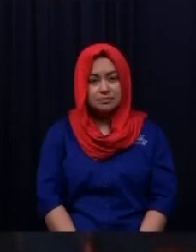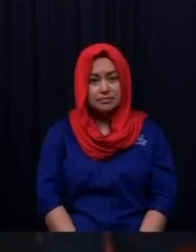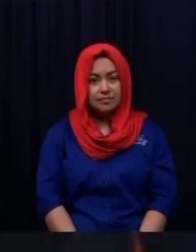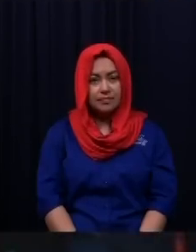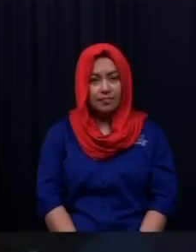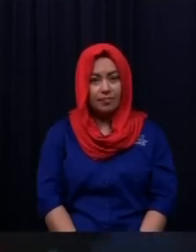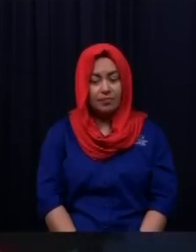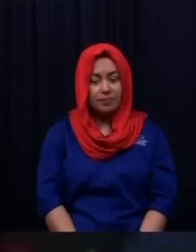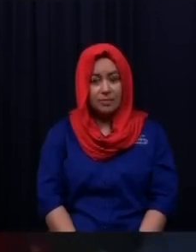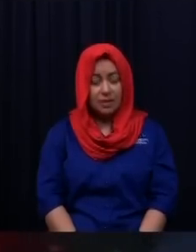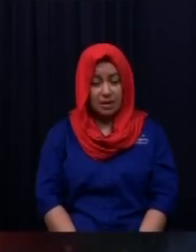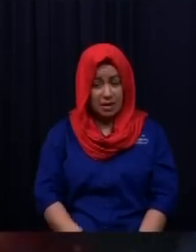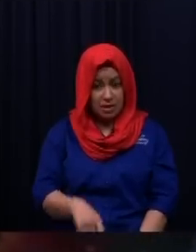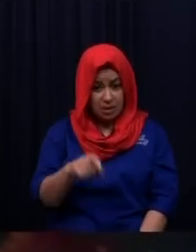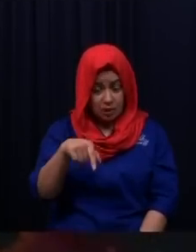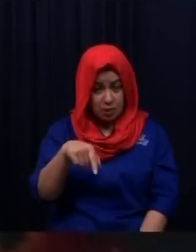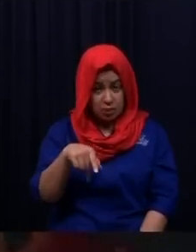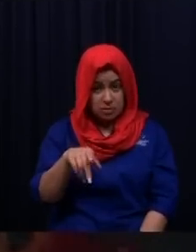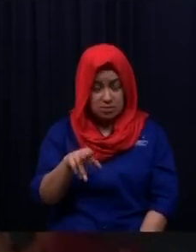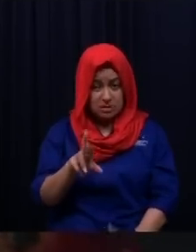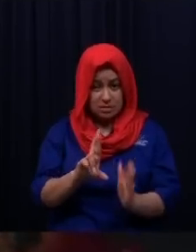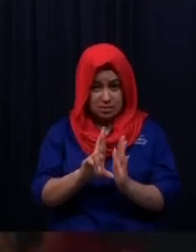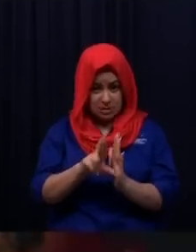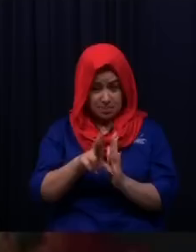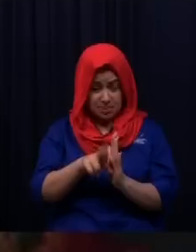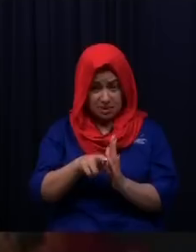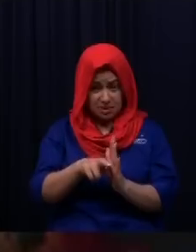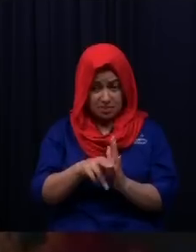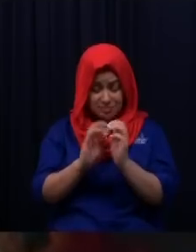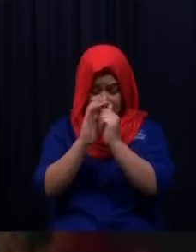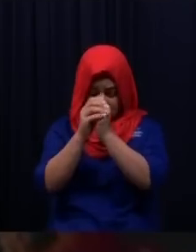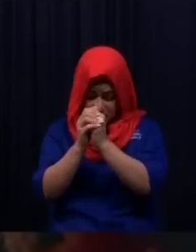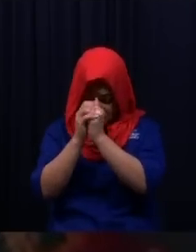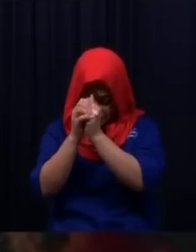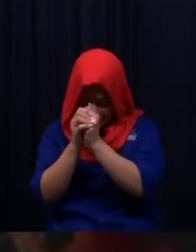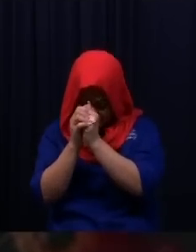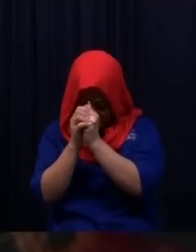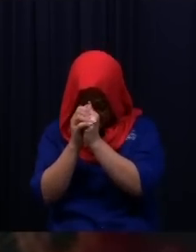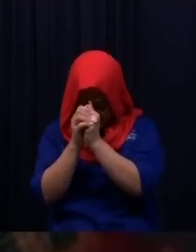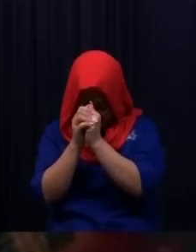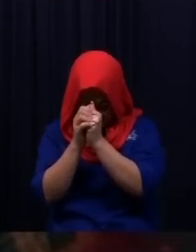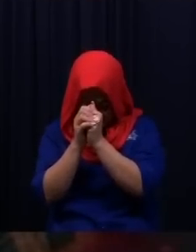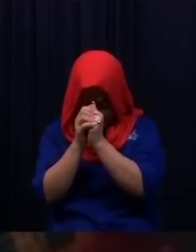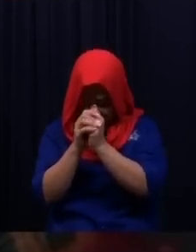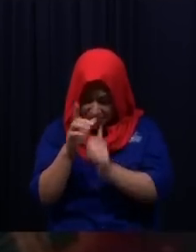Repite esta sencilla oración. Señor Jesús,